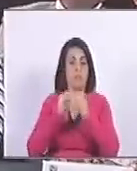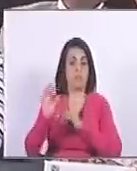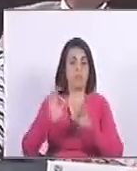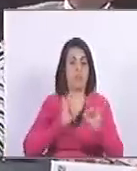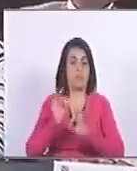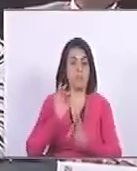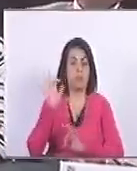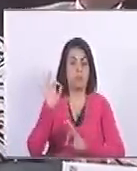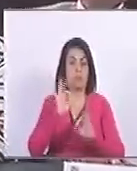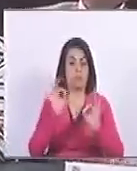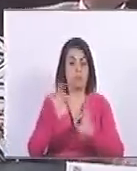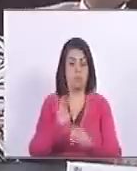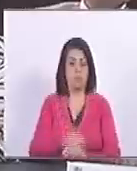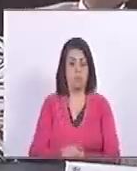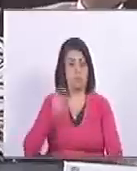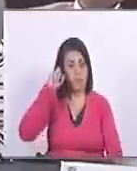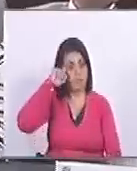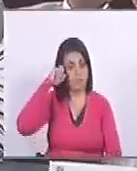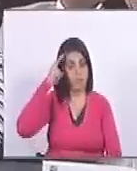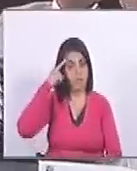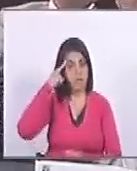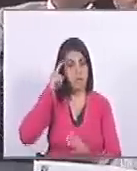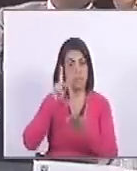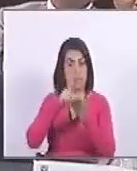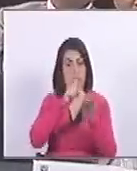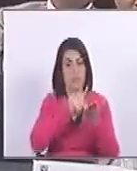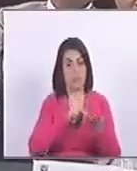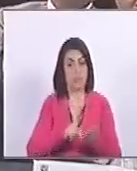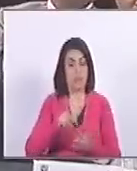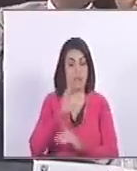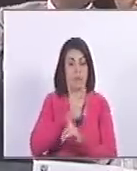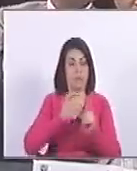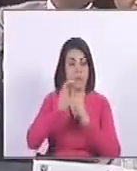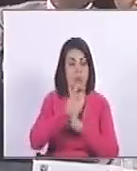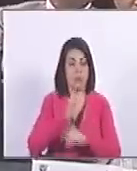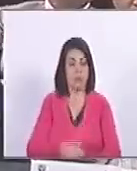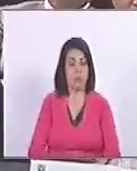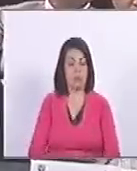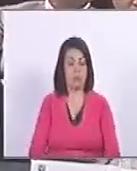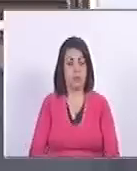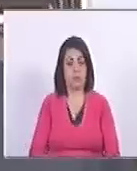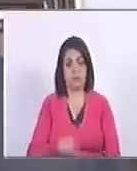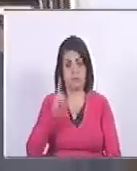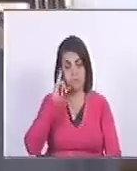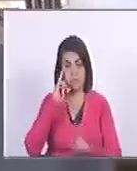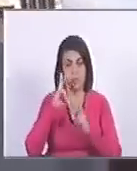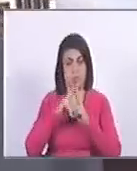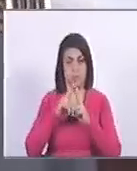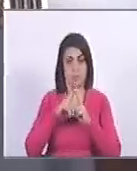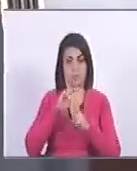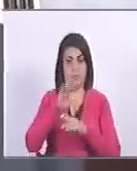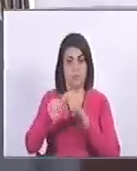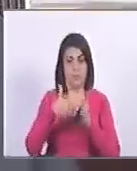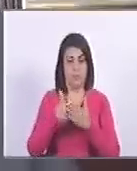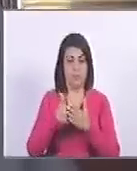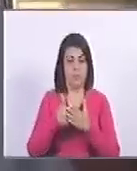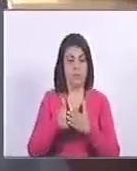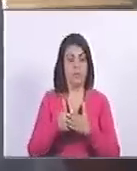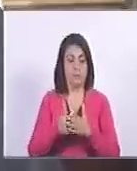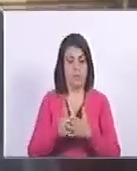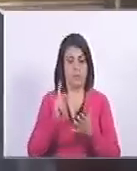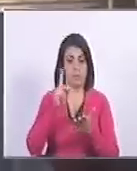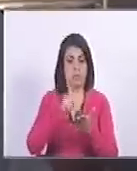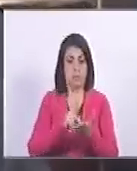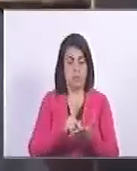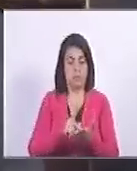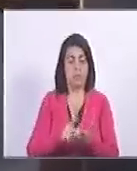de Caracas. Reconocemos la participación en el carácter cultural y el reconocimiento a todos aquellos que son parte